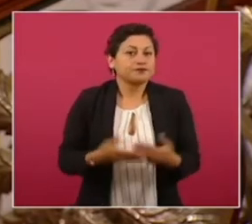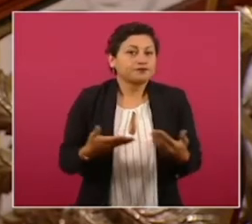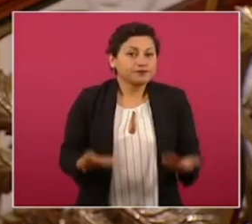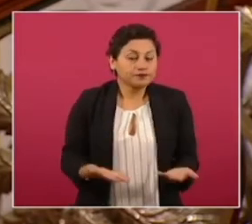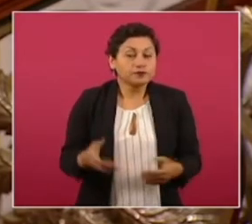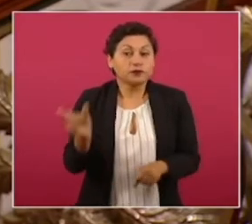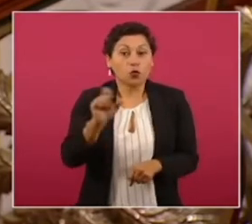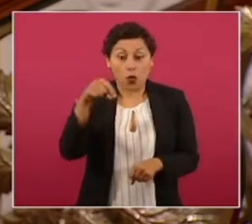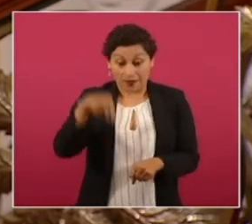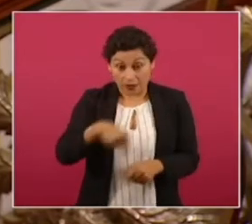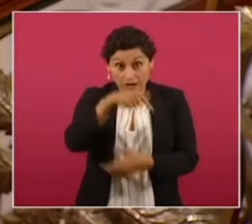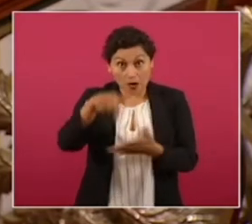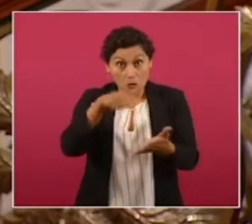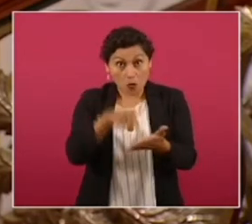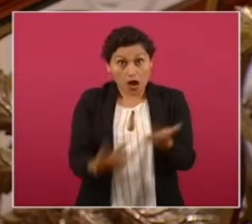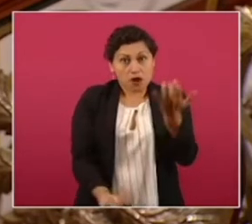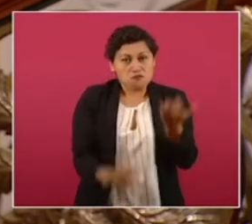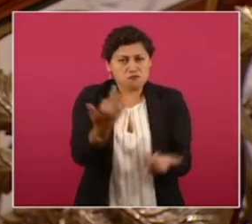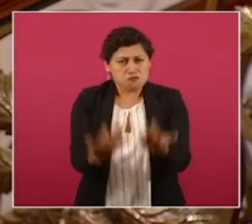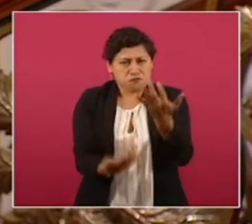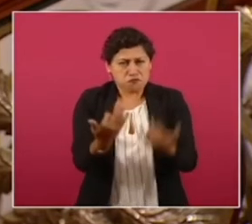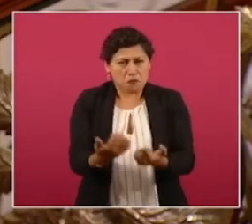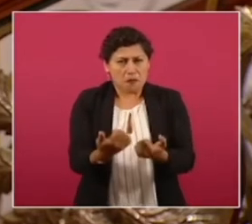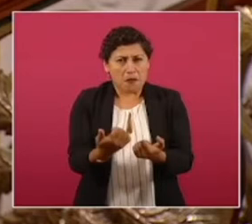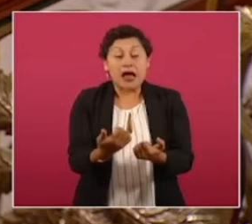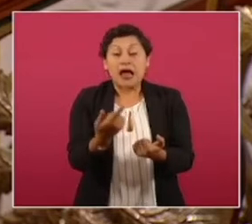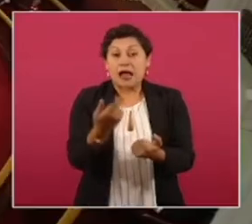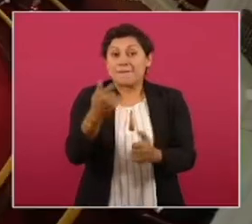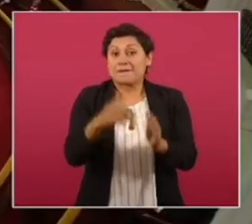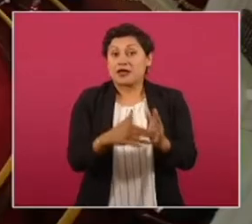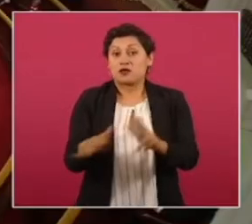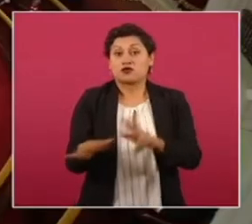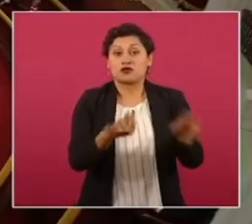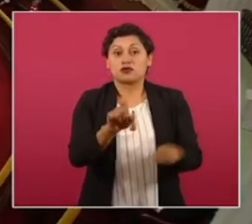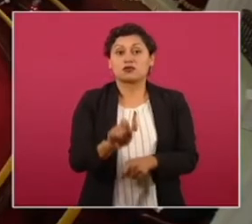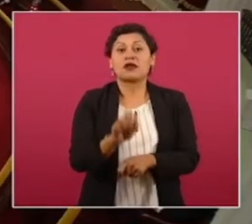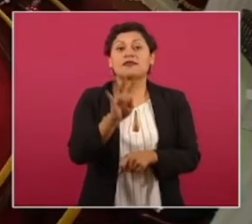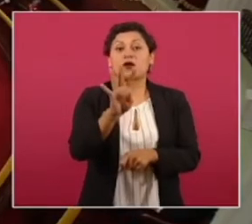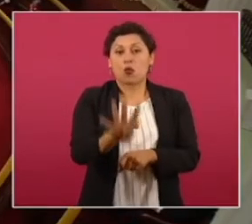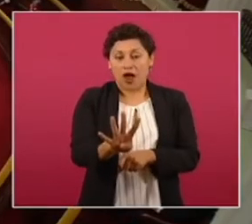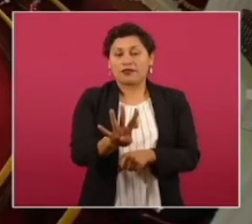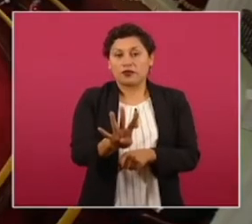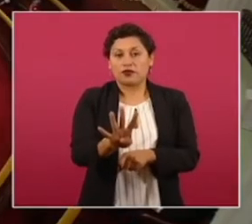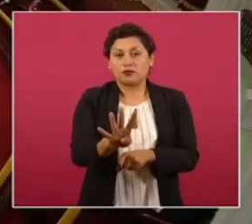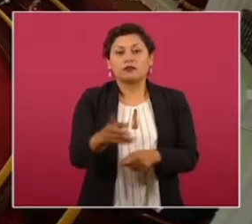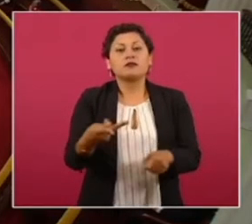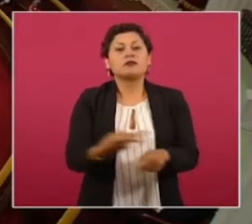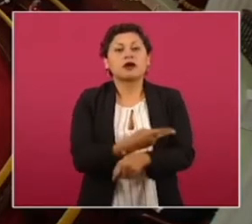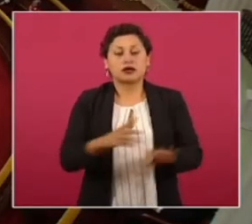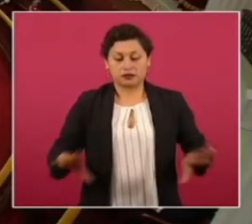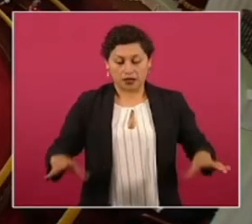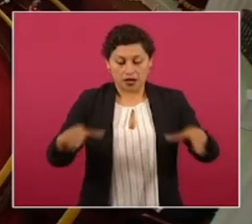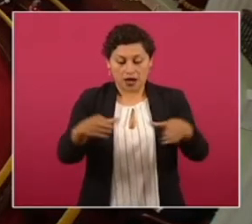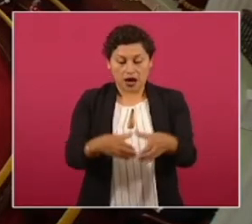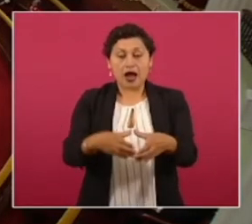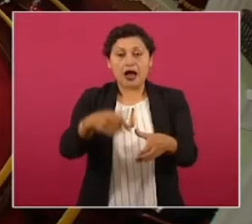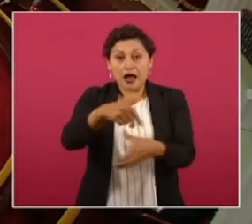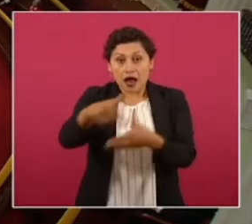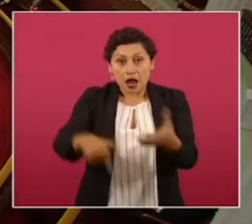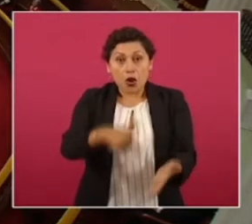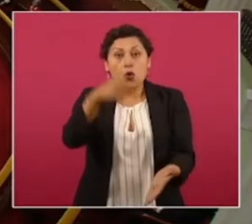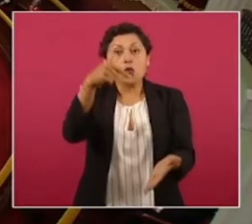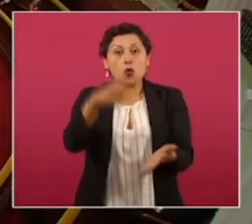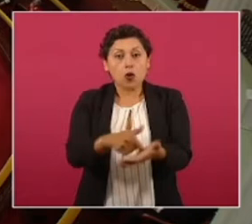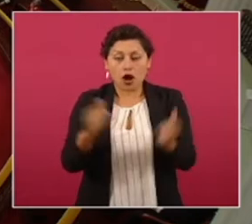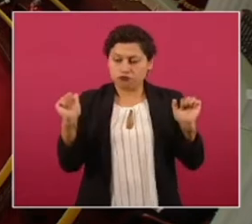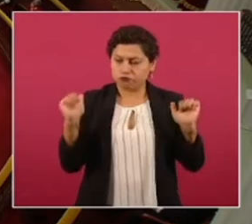de sesiones y desde 1824, el Palacio Nacional había sido sede de los 3